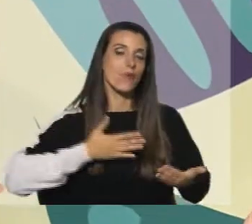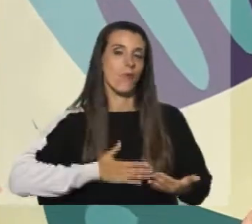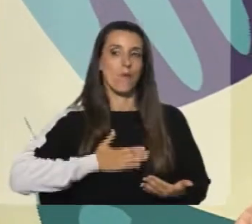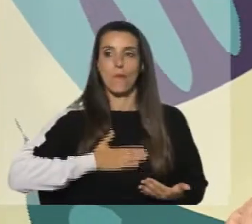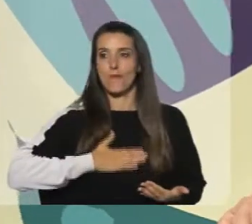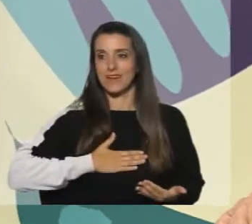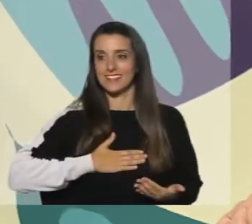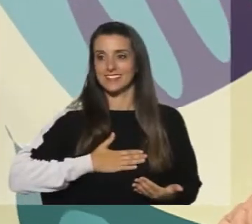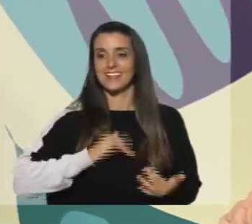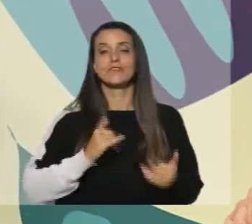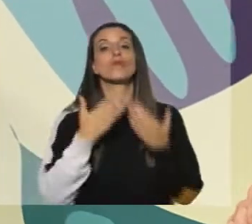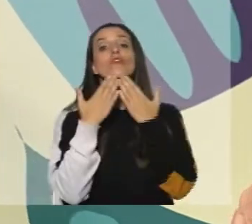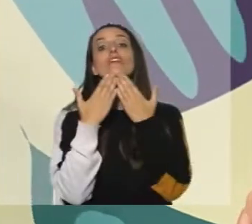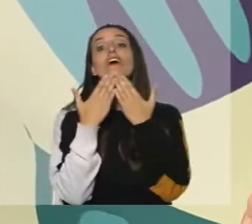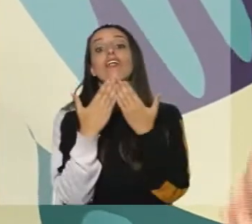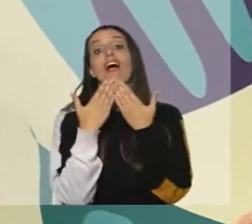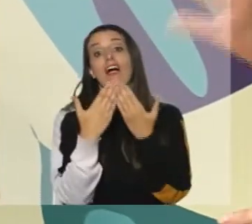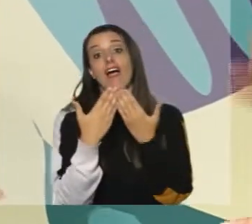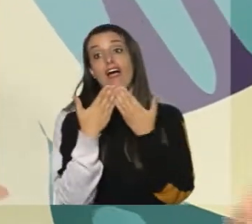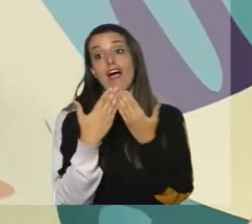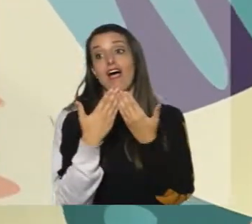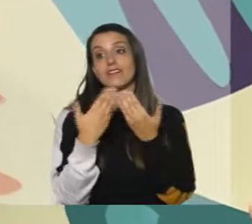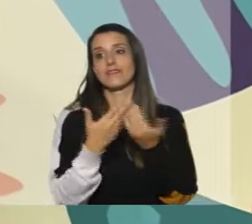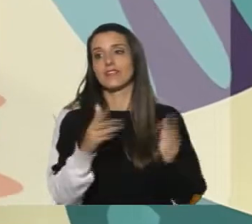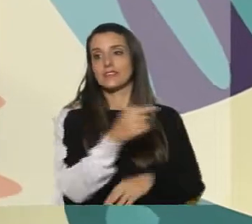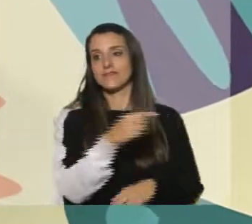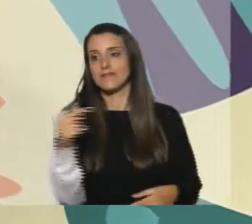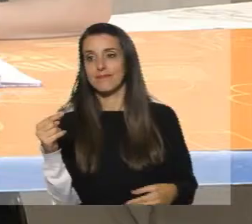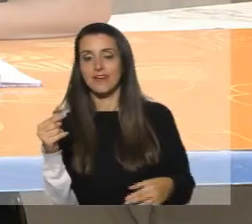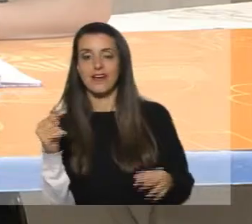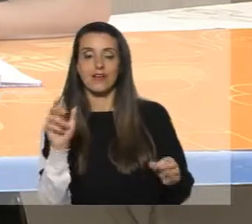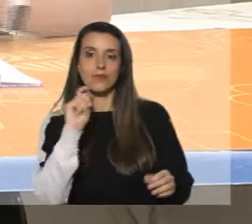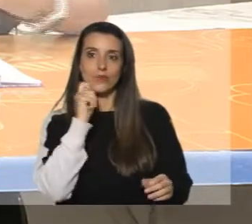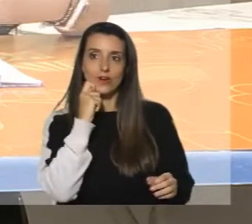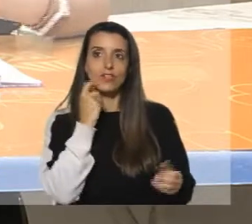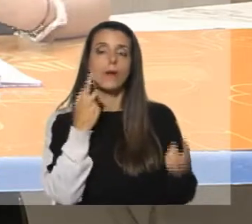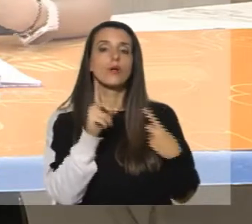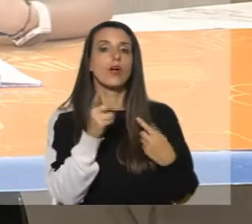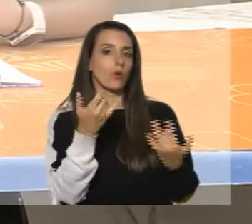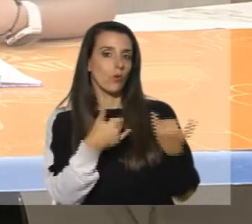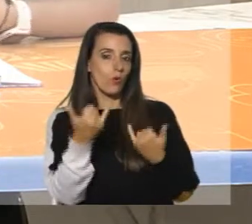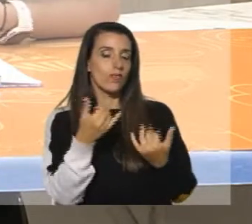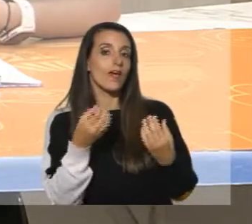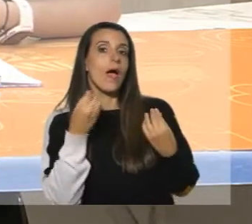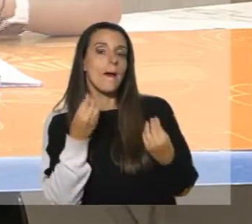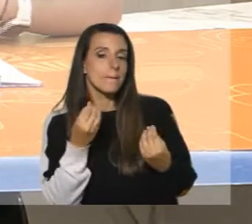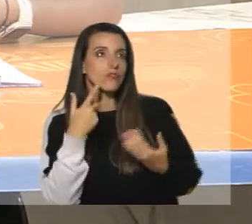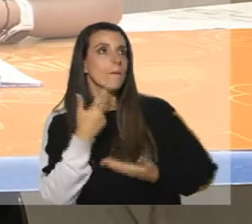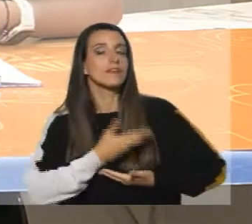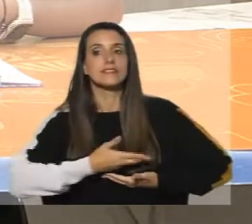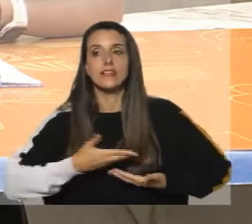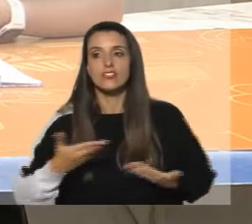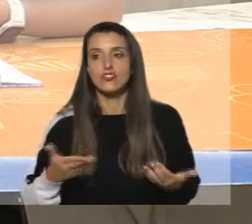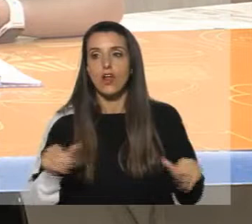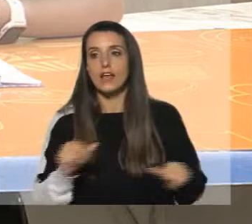con nosotros por favor por favor empezar la semana así con ustedes es una maravilla pero marcelo estábamos hablando de esta presentación dice va a estar realizando